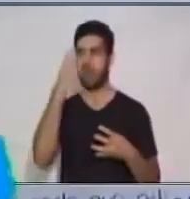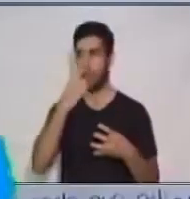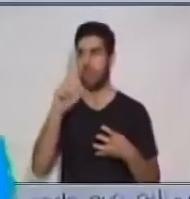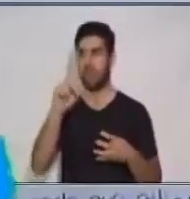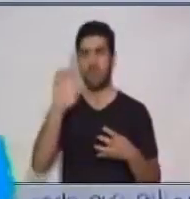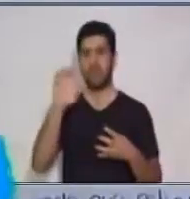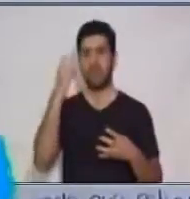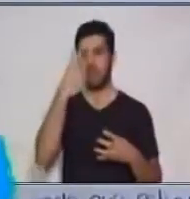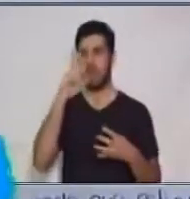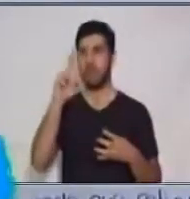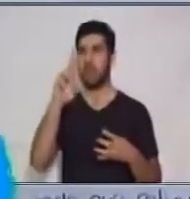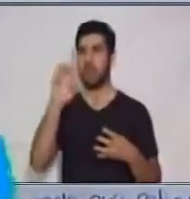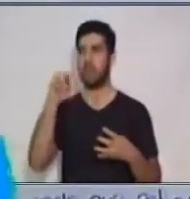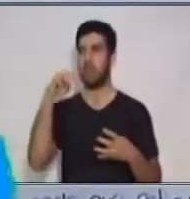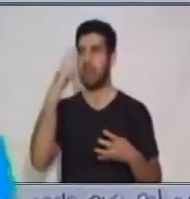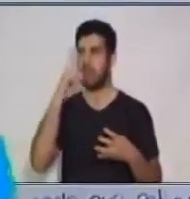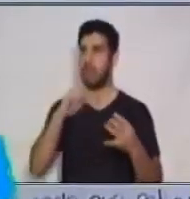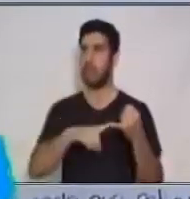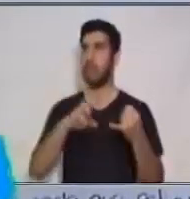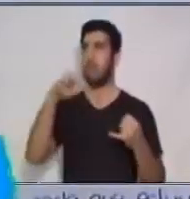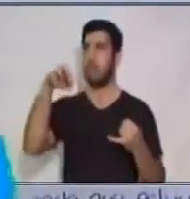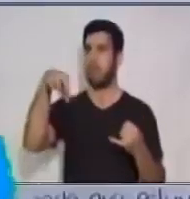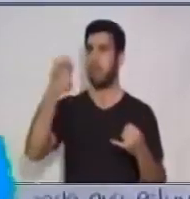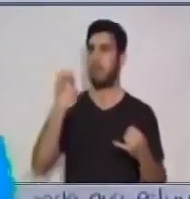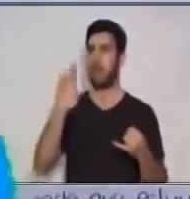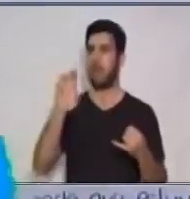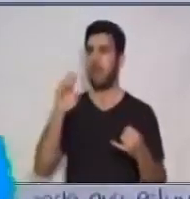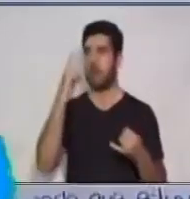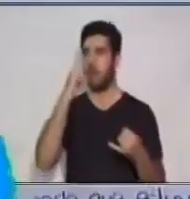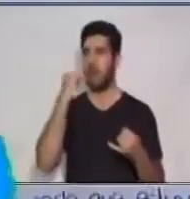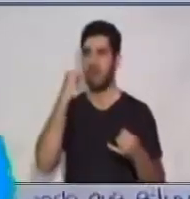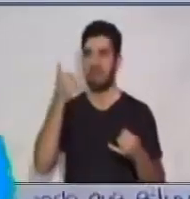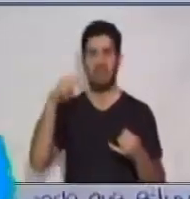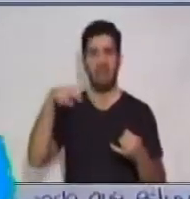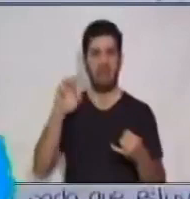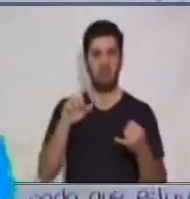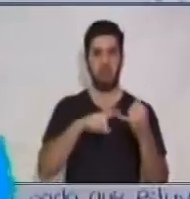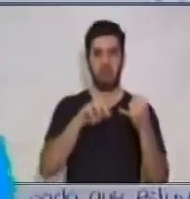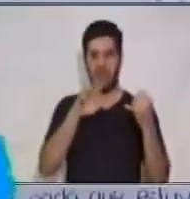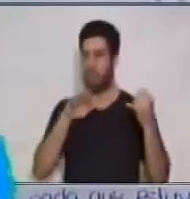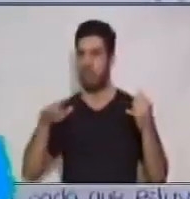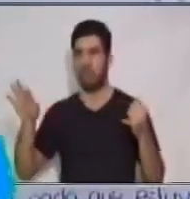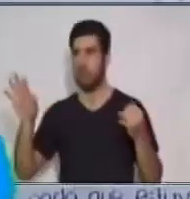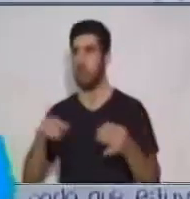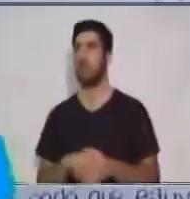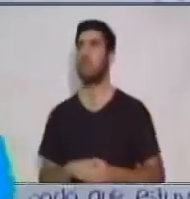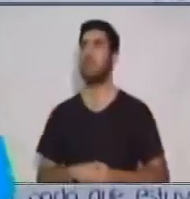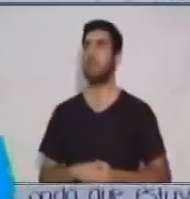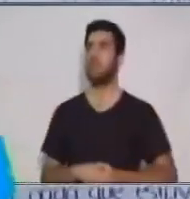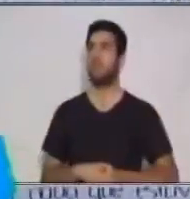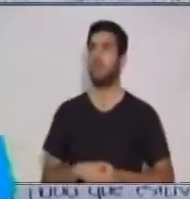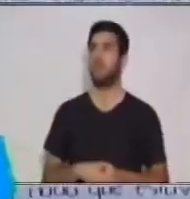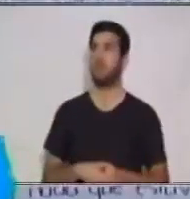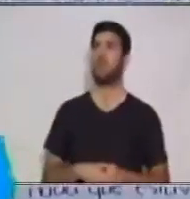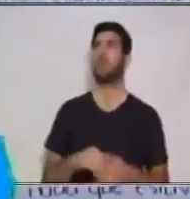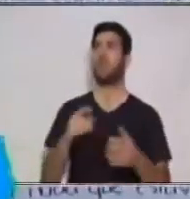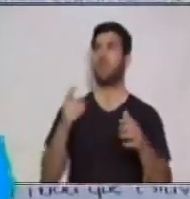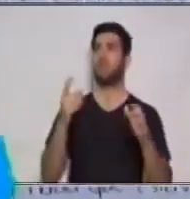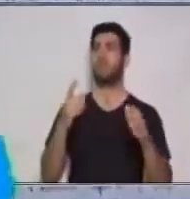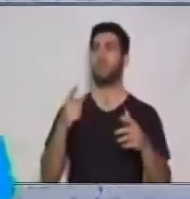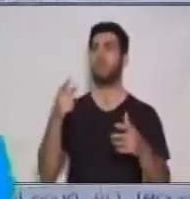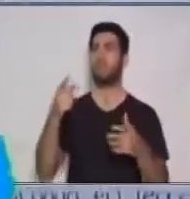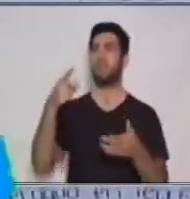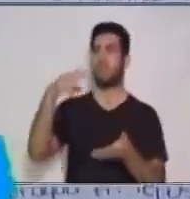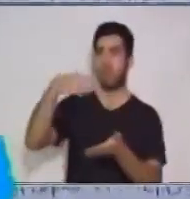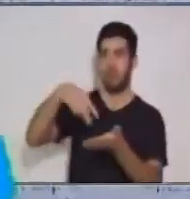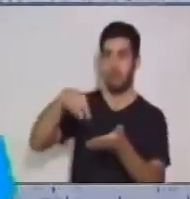desdrense, pereciano y trocortesiano, que es otro de los textos de la cultura maya, y el baile de los gigantes.